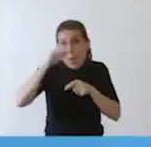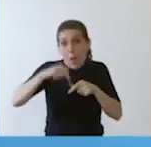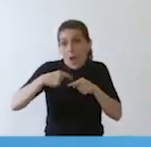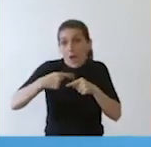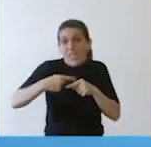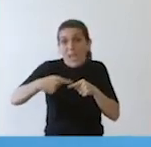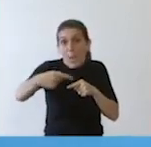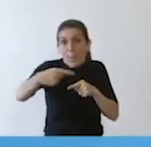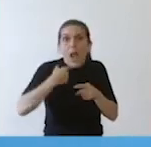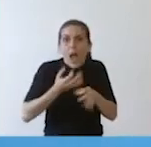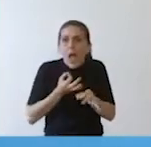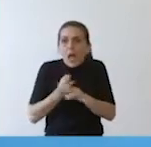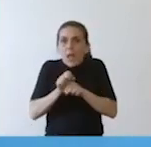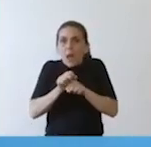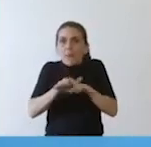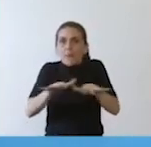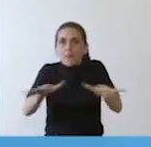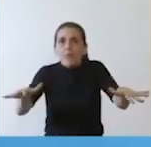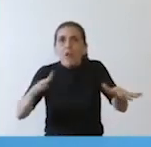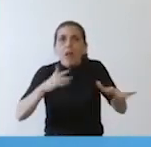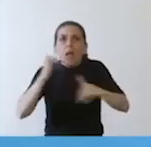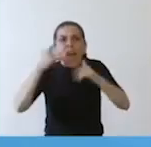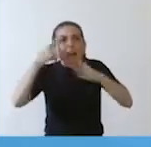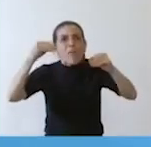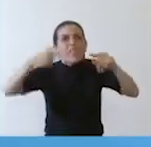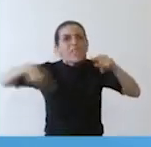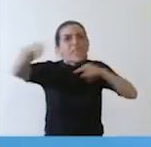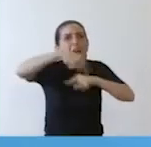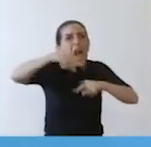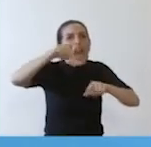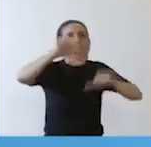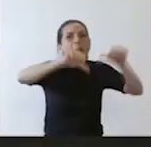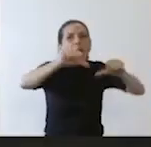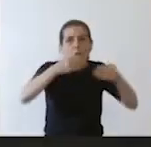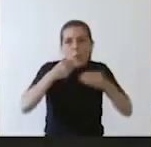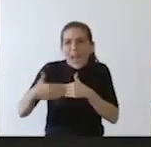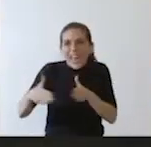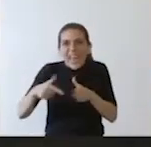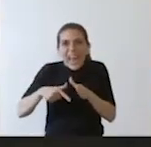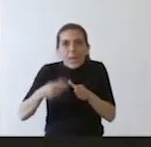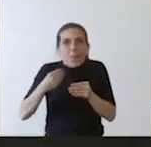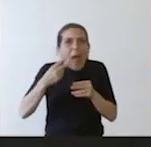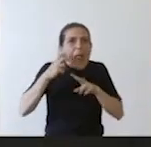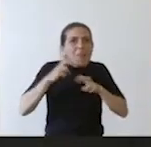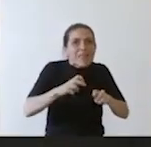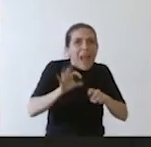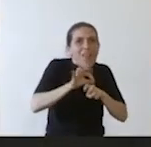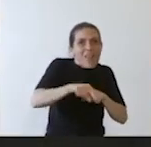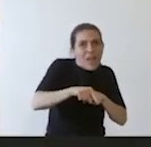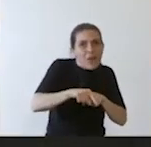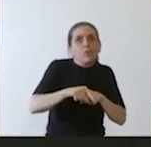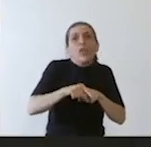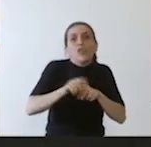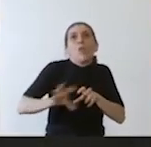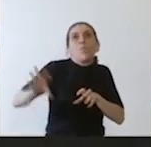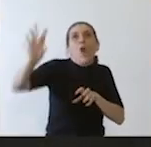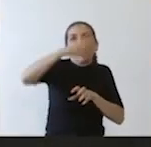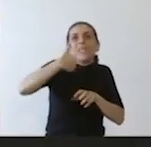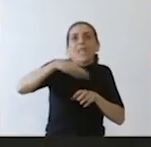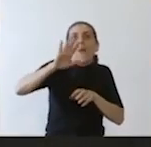al resto de la red de laboratorios cuando se reciban más kits diagnósticos para poder descentralizarlo y que cada provincia